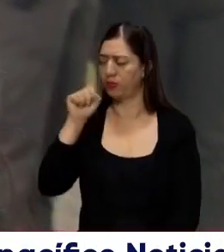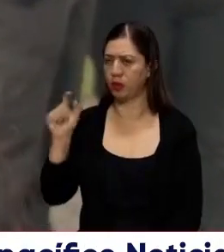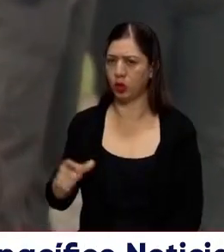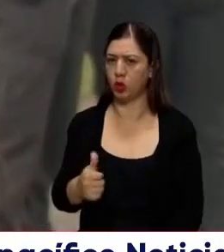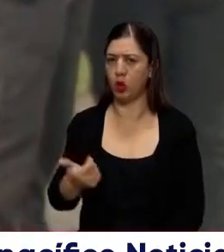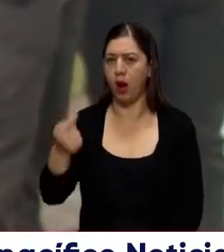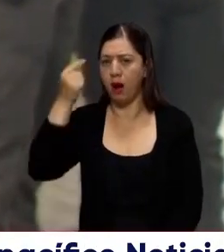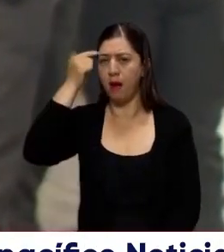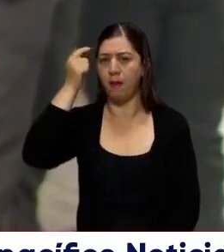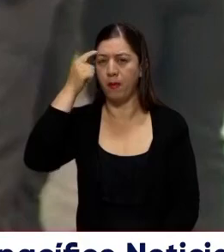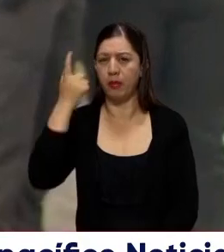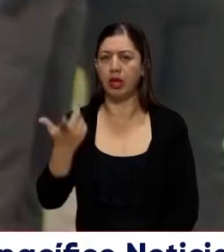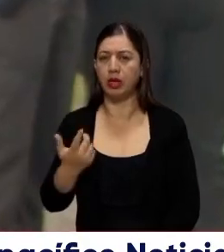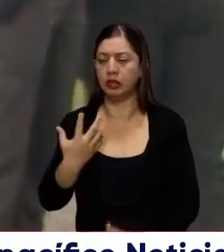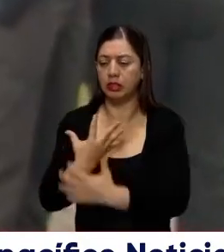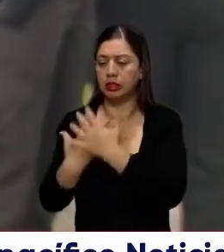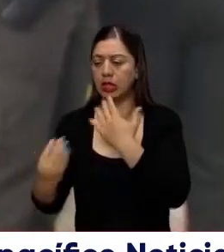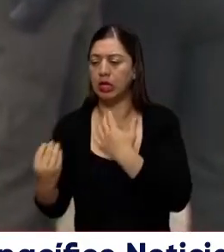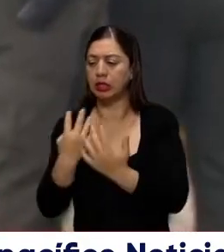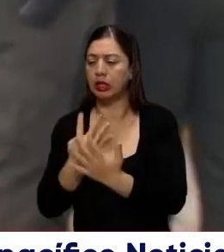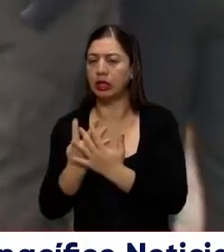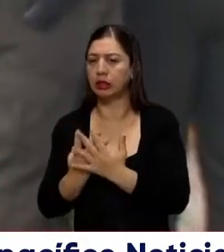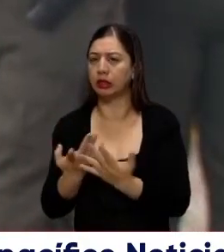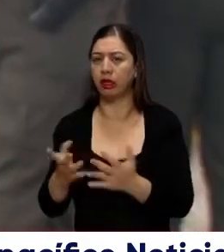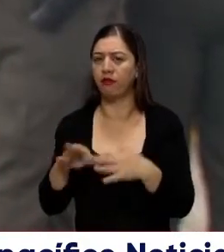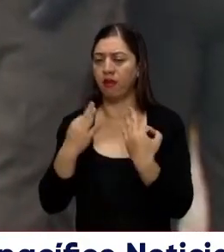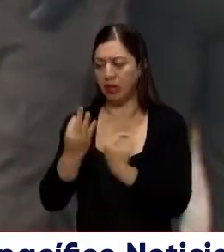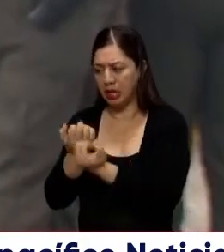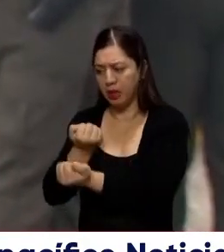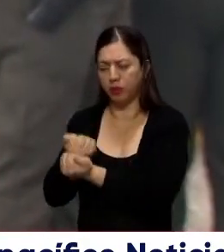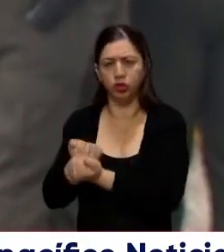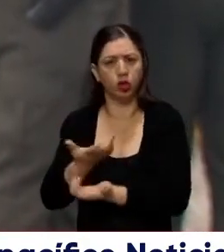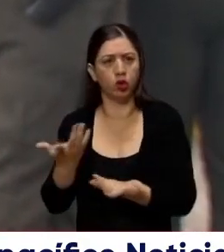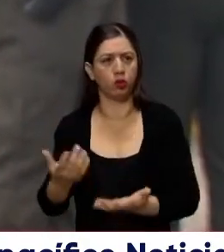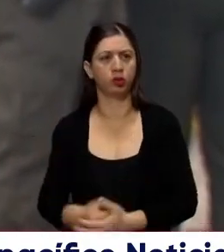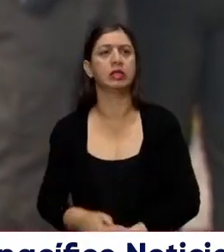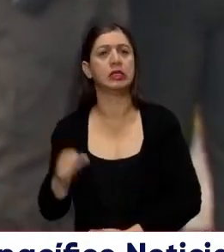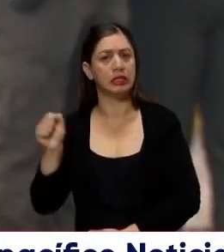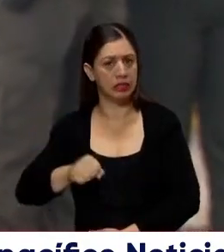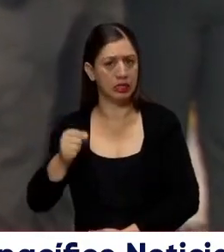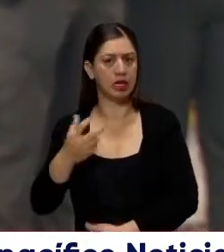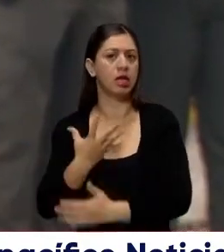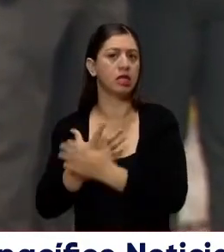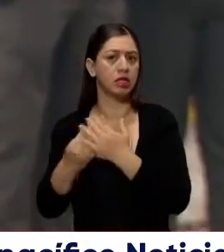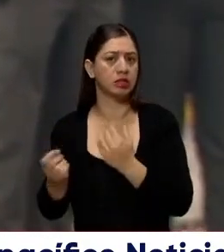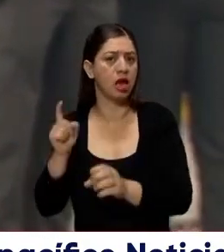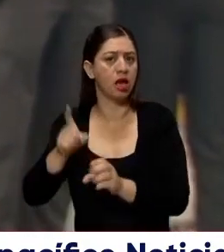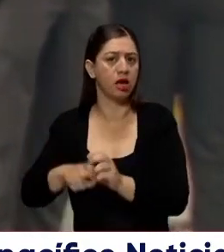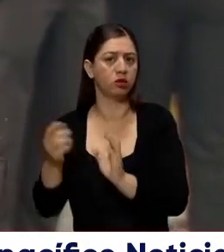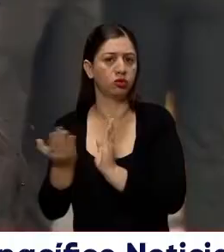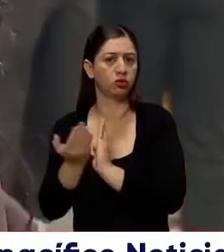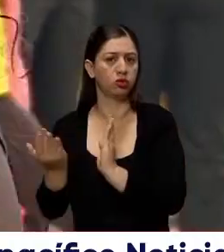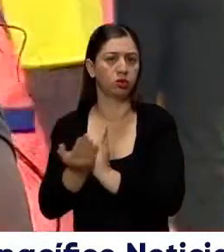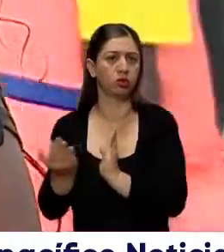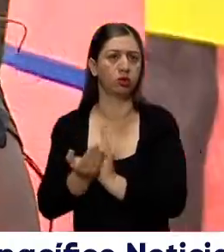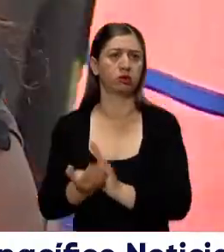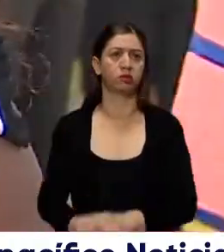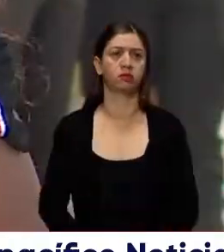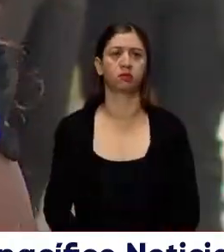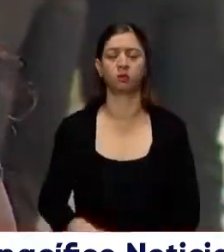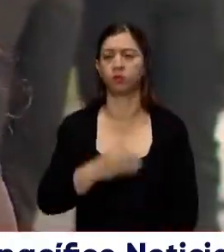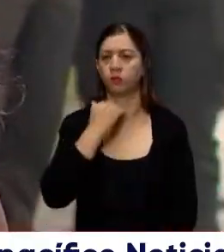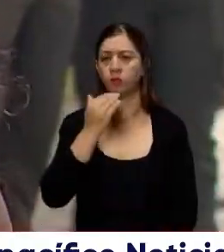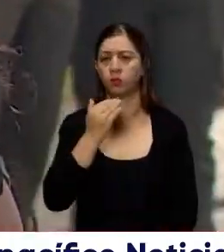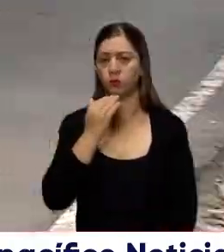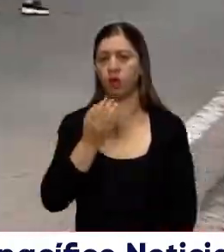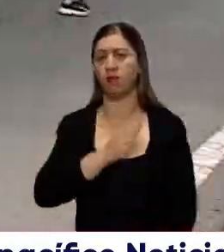¿Y cuál era el pensado de él? ¿Salir de allá? ¿Qué hacer? ¿Ustedes como familia apoyaron? Sí. ¿Cómo era el tema? Él iba a salir y a ponerse a estudiar. ¿Qué iba a estudiar? No sé, iba a